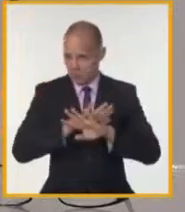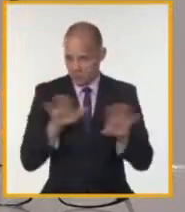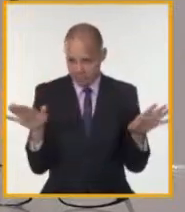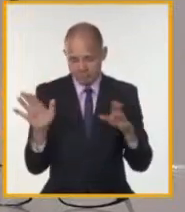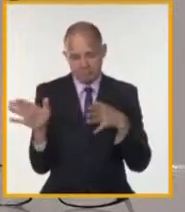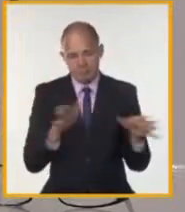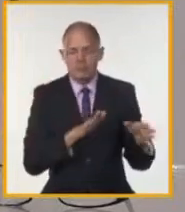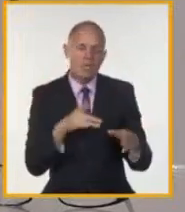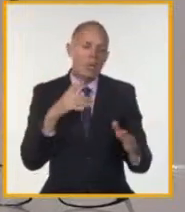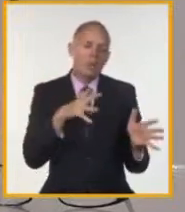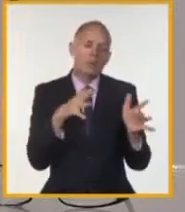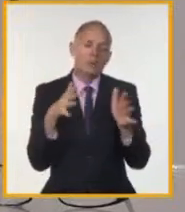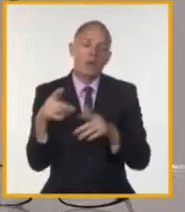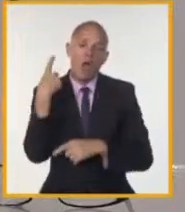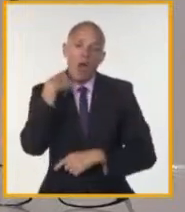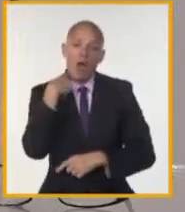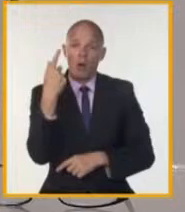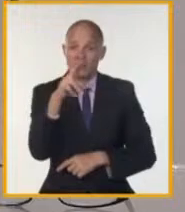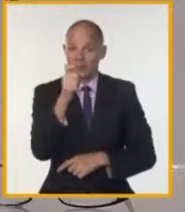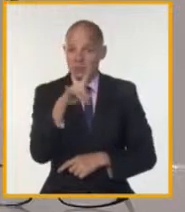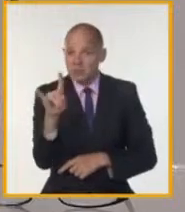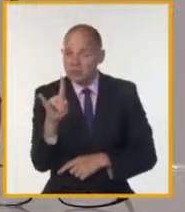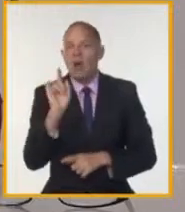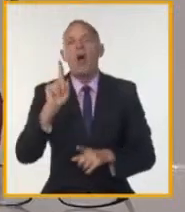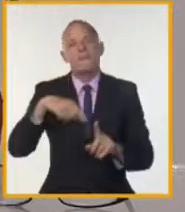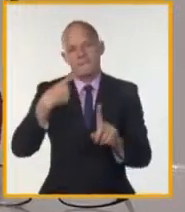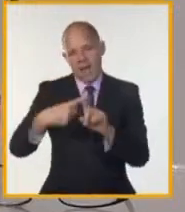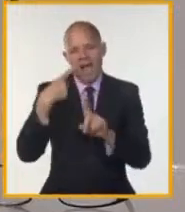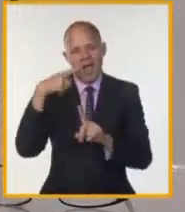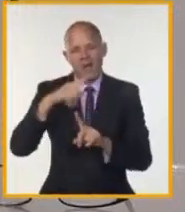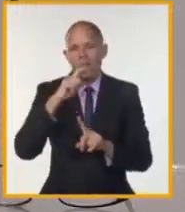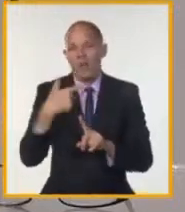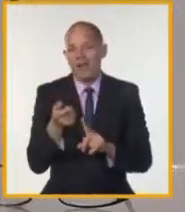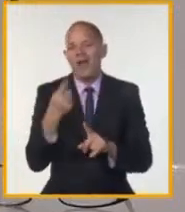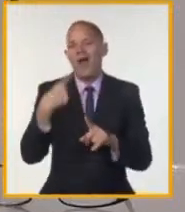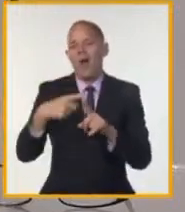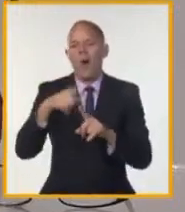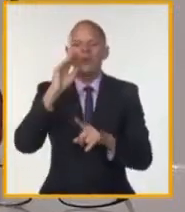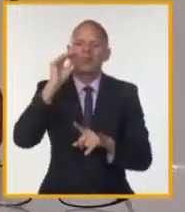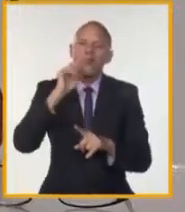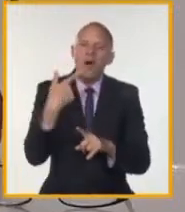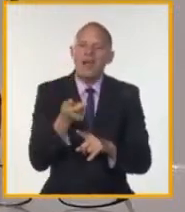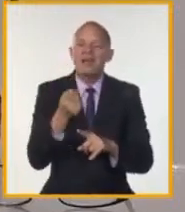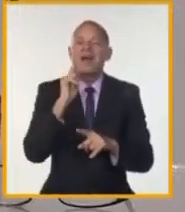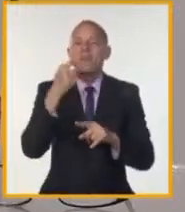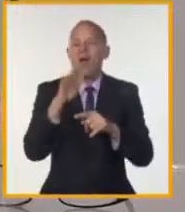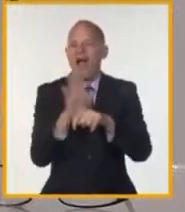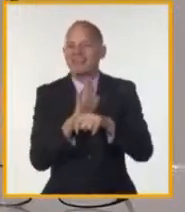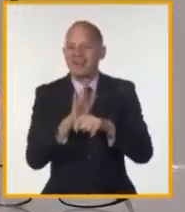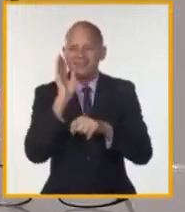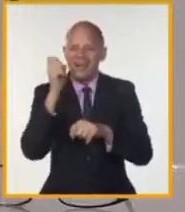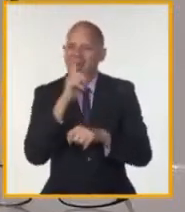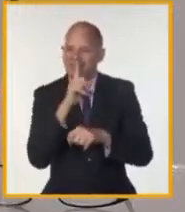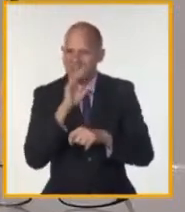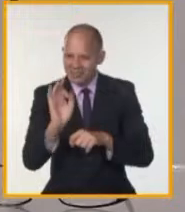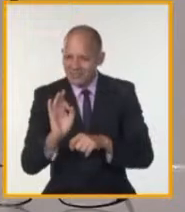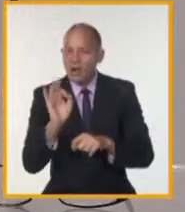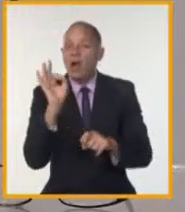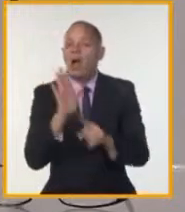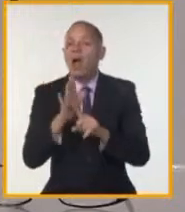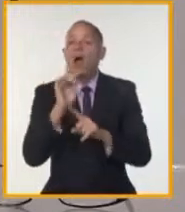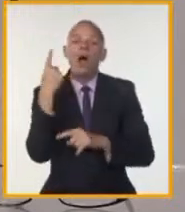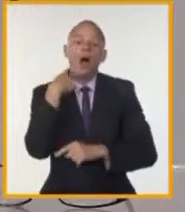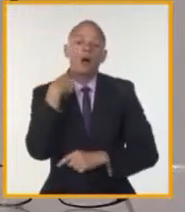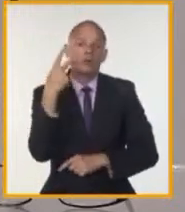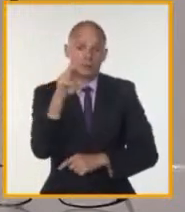2019 se incorpora a la empresa Taxis Cuba el servicio rutero, las 400 gacelas que se incorporaron aquí en Ciudad de Habana, que se incorporaron, y un